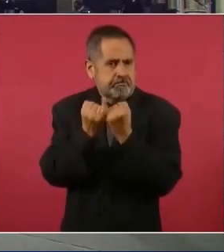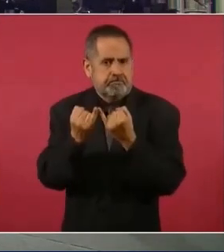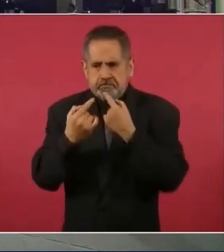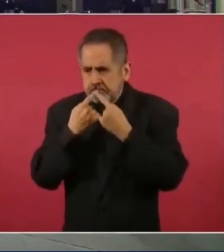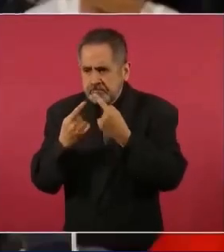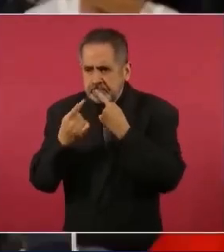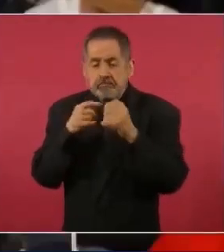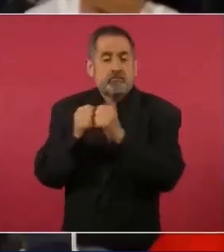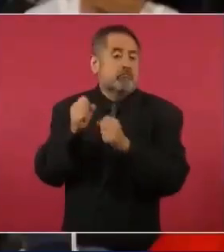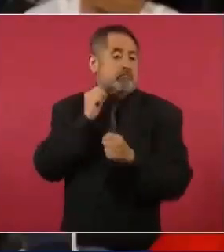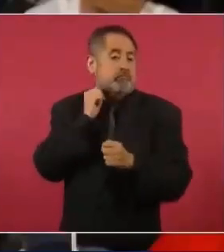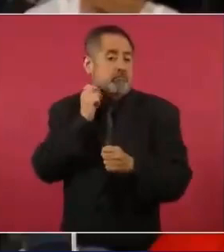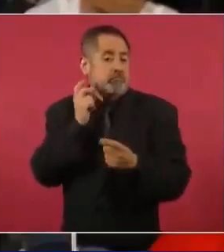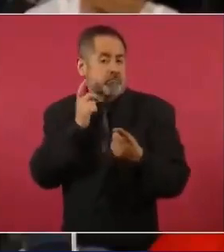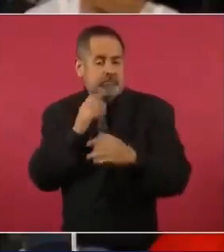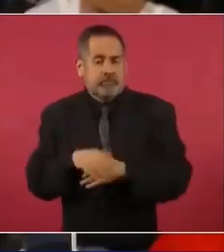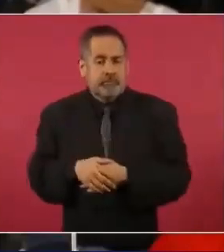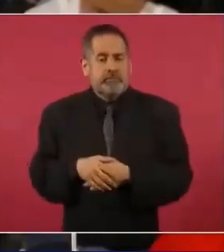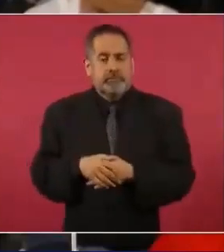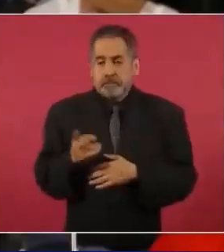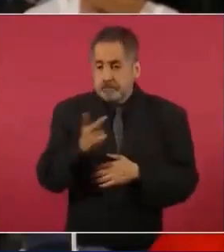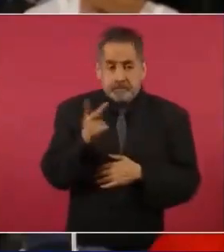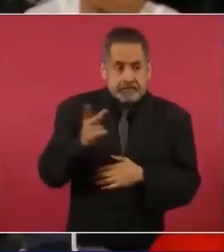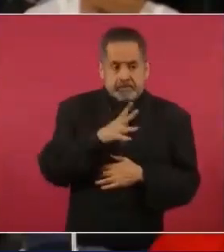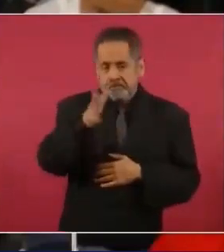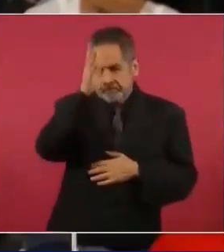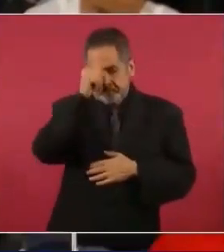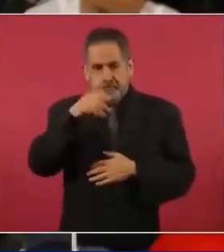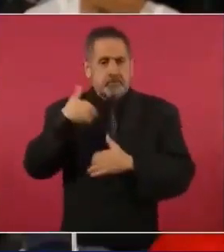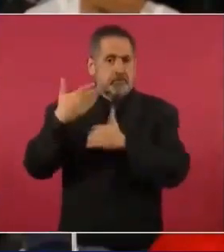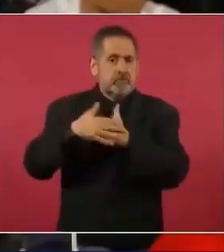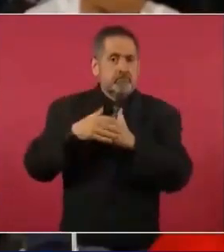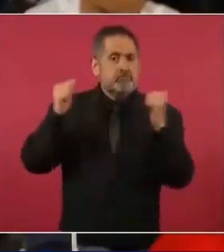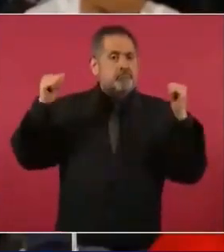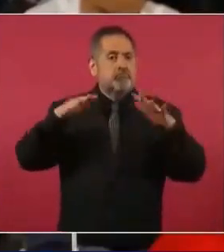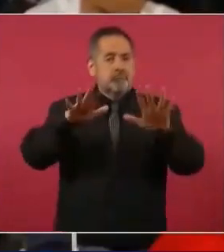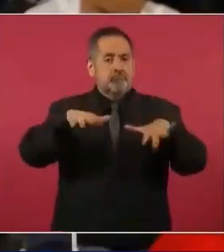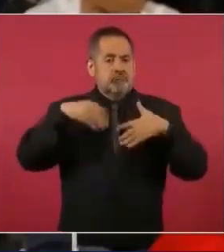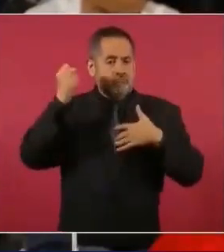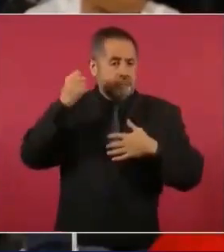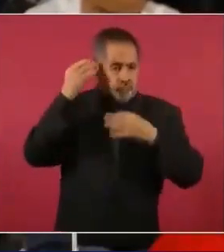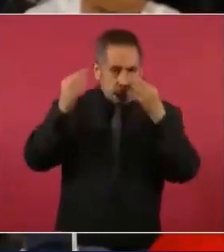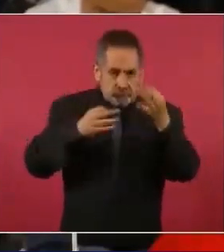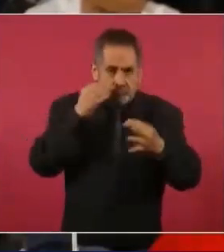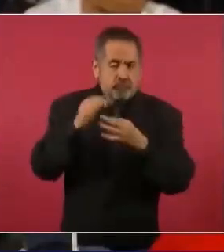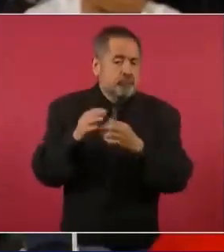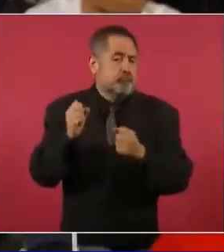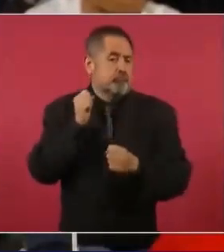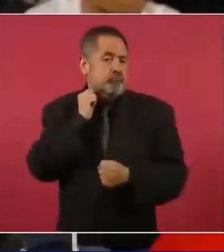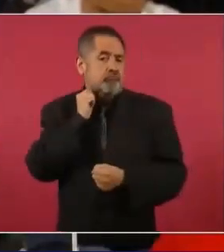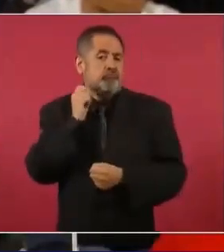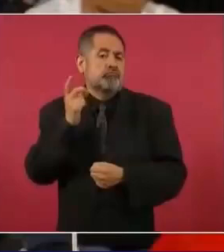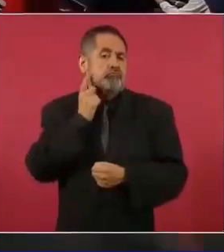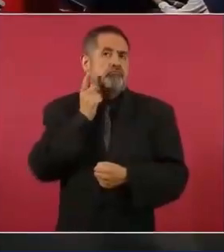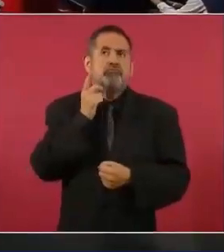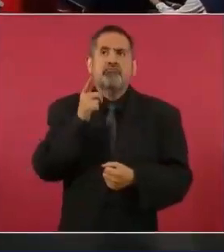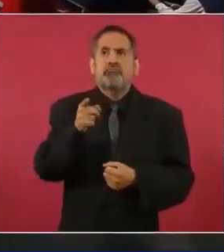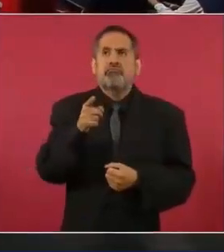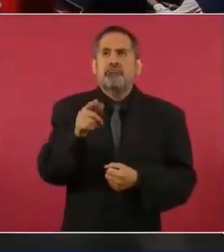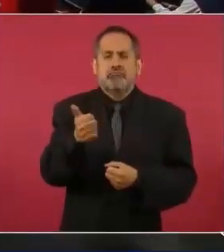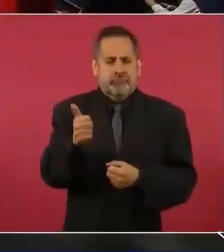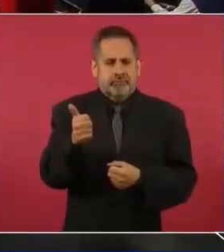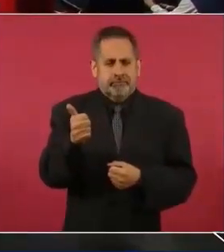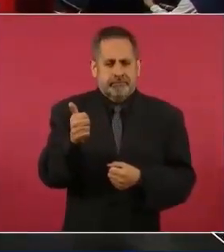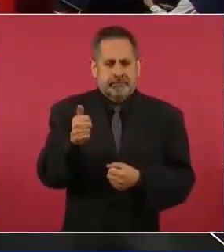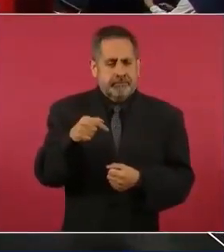se han tenido, presidente, pues se acordó llevar a cabo un foro con senadores y diputados en